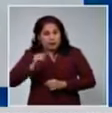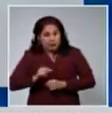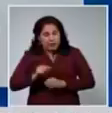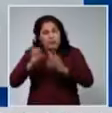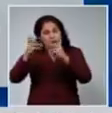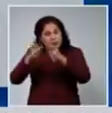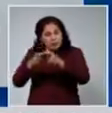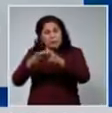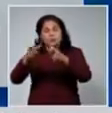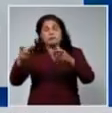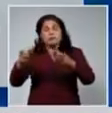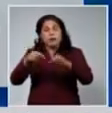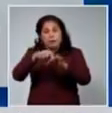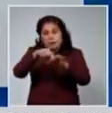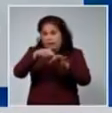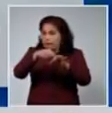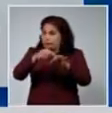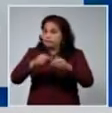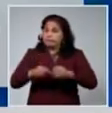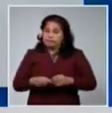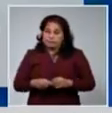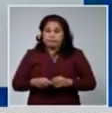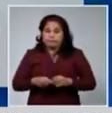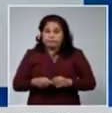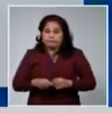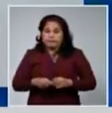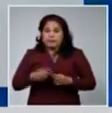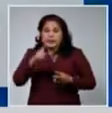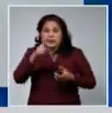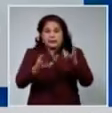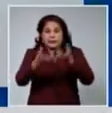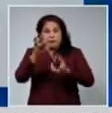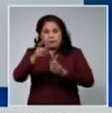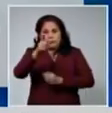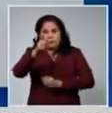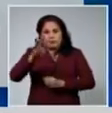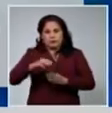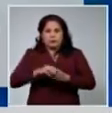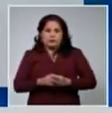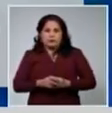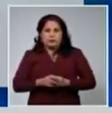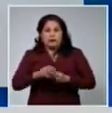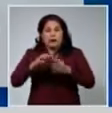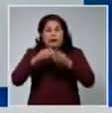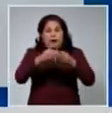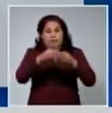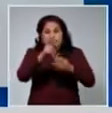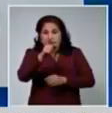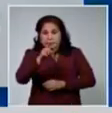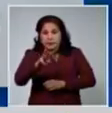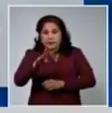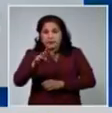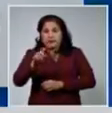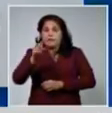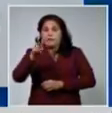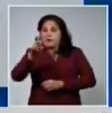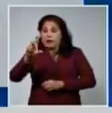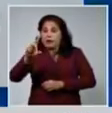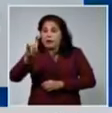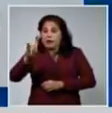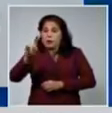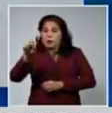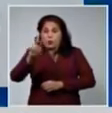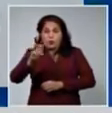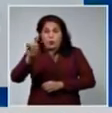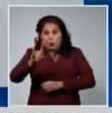gala para este territorio cienfuegos 14 de la nhma 13 villa clara 9 y unas